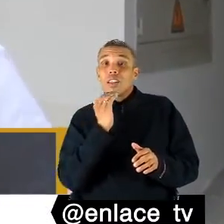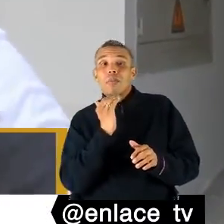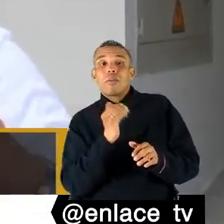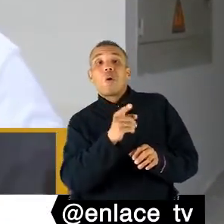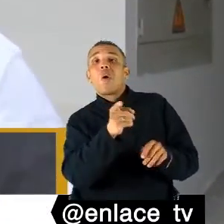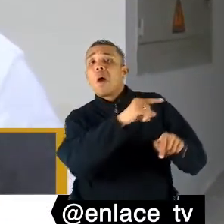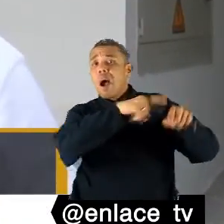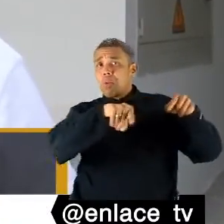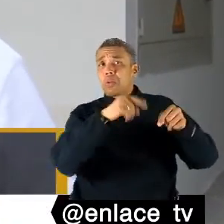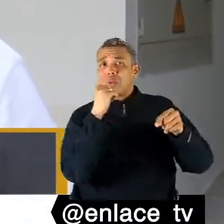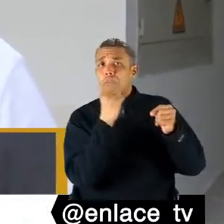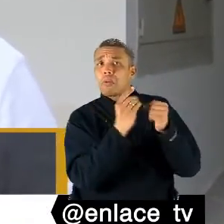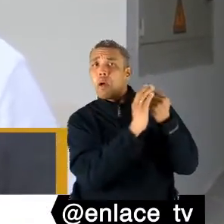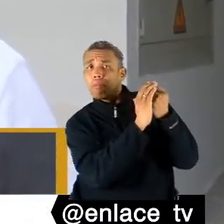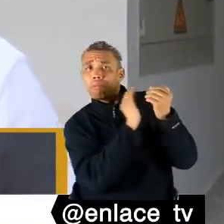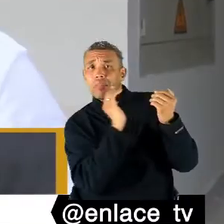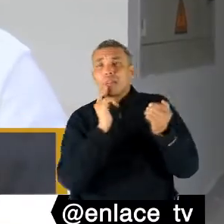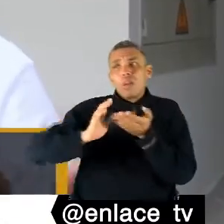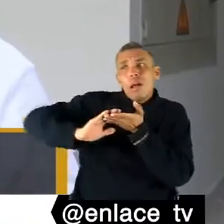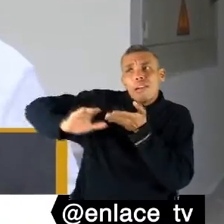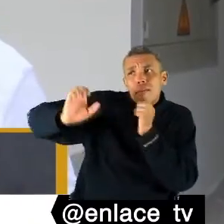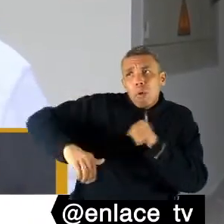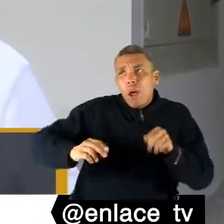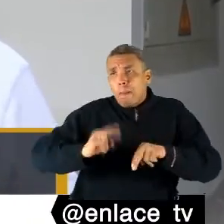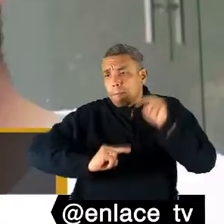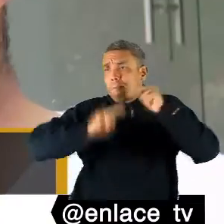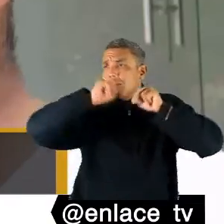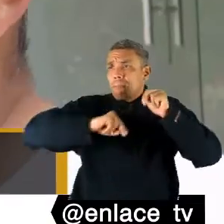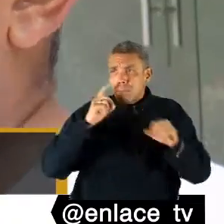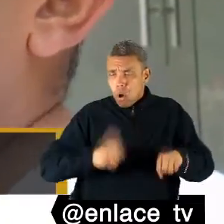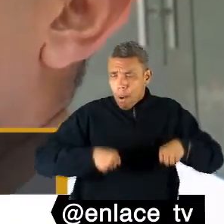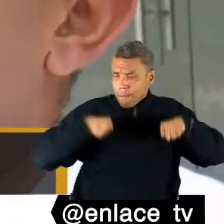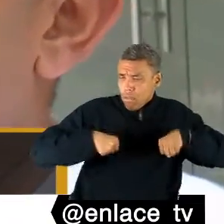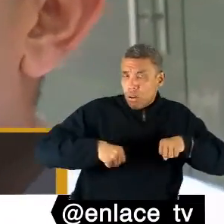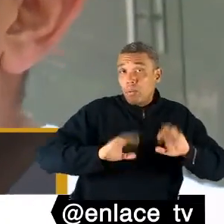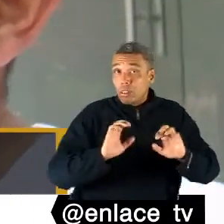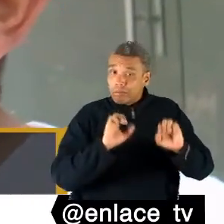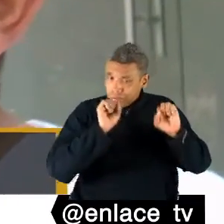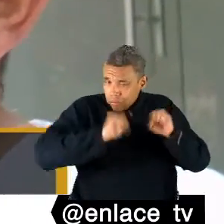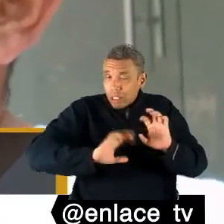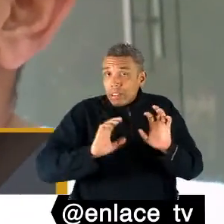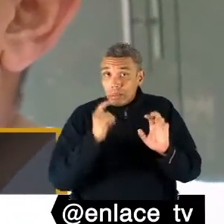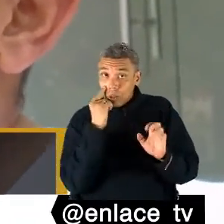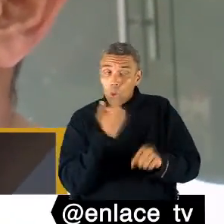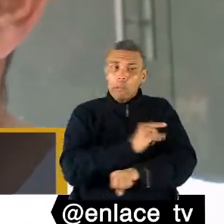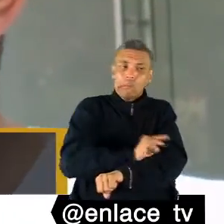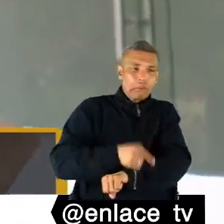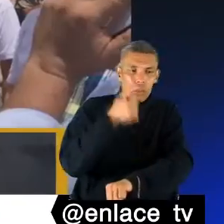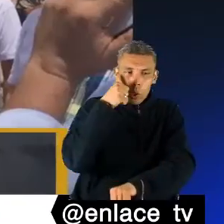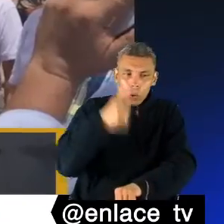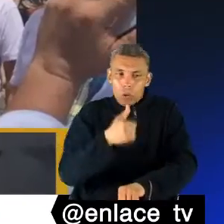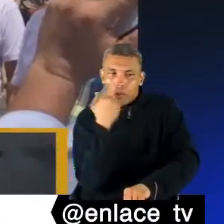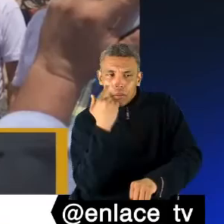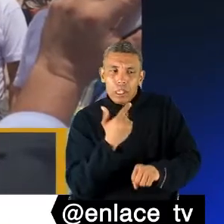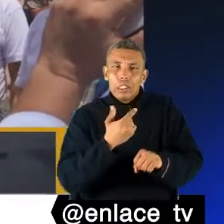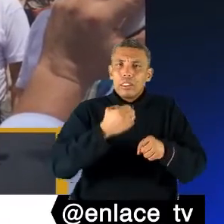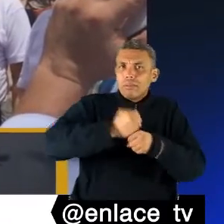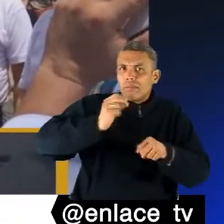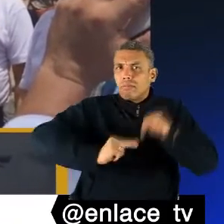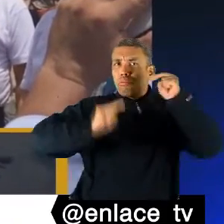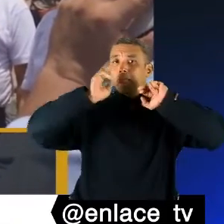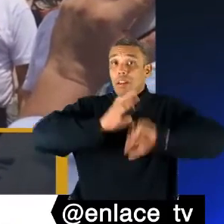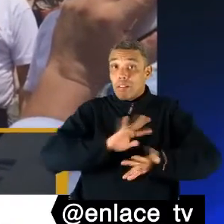hacer garantizados, que realmente las vías vuelvan a quedar como deben ser. También este despacho adelanta junto a otras dependencias oficiales inspecciones a diferentes